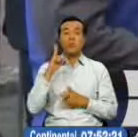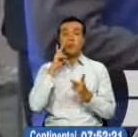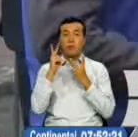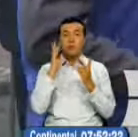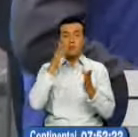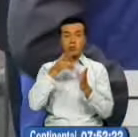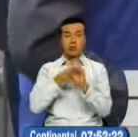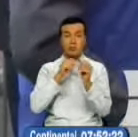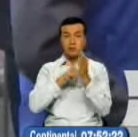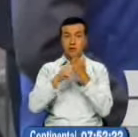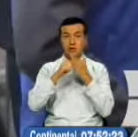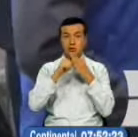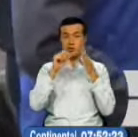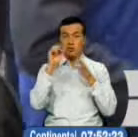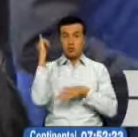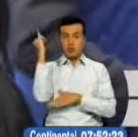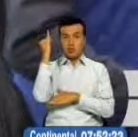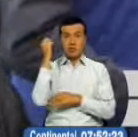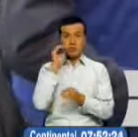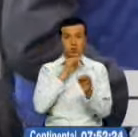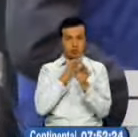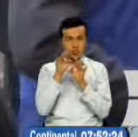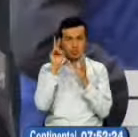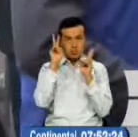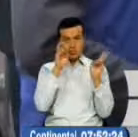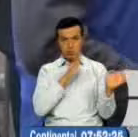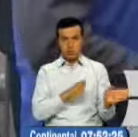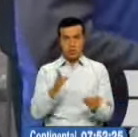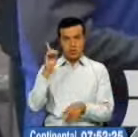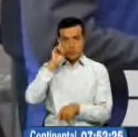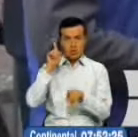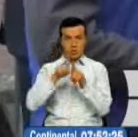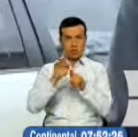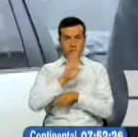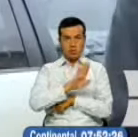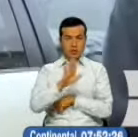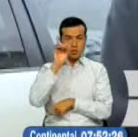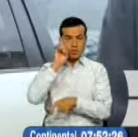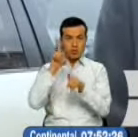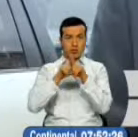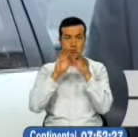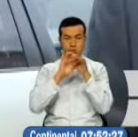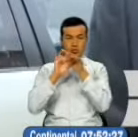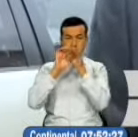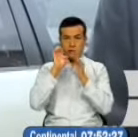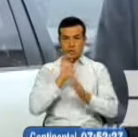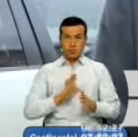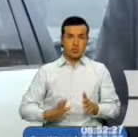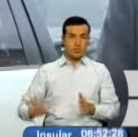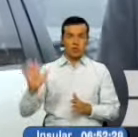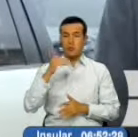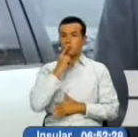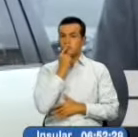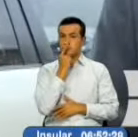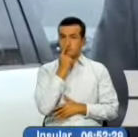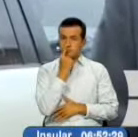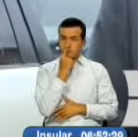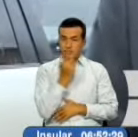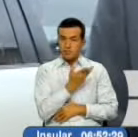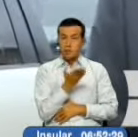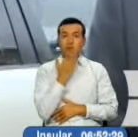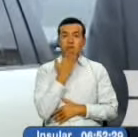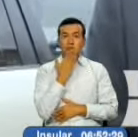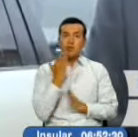Aquí el ministro de Industrias explicó las bondades de este acuerdo multipartes. El acuerdo con la Unión Europea es un instrumento interesantísimo para